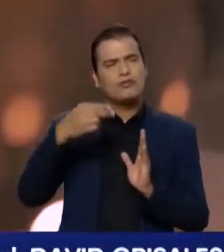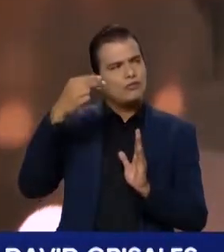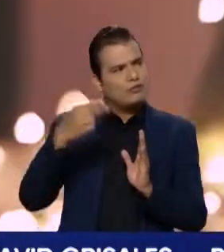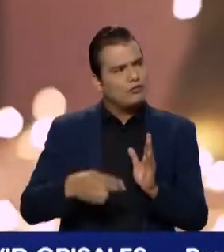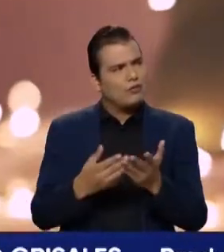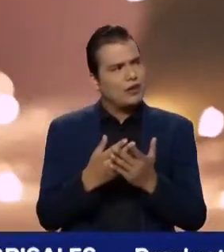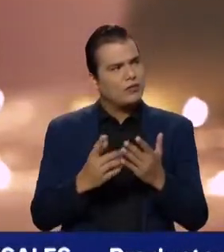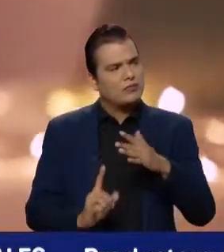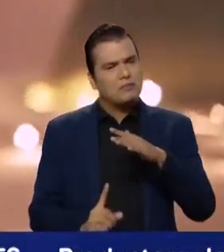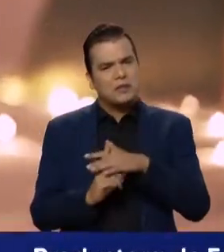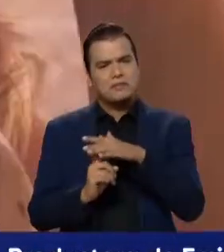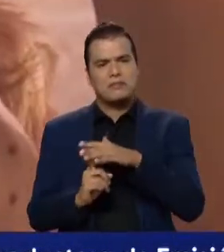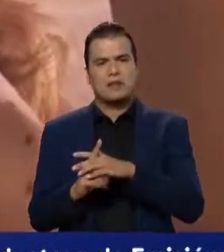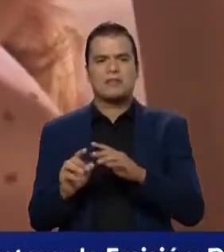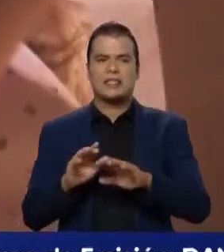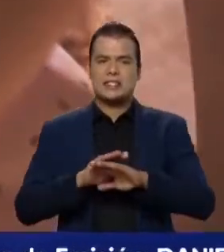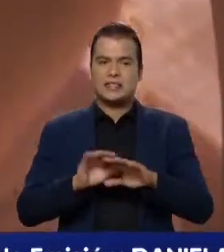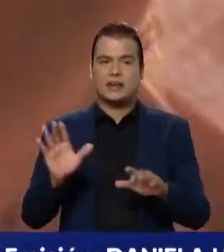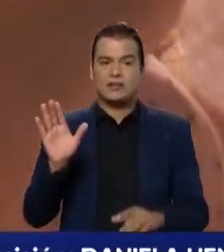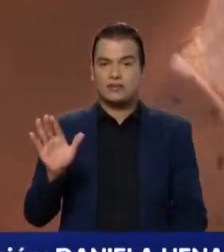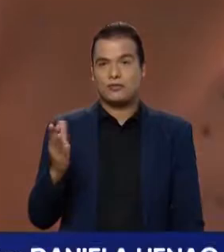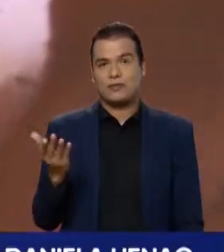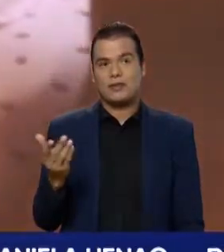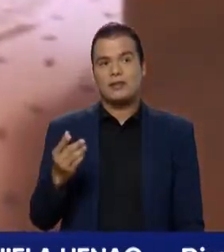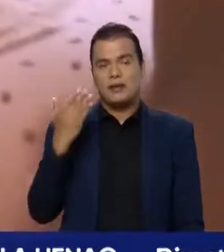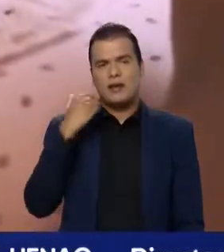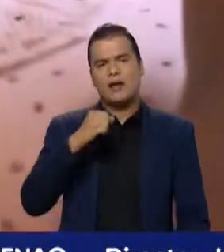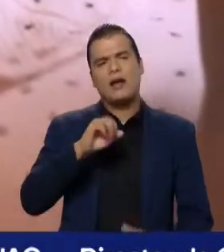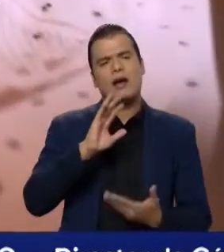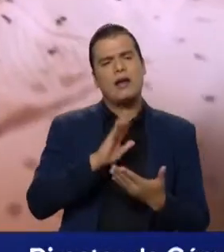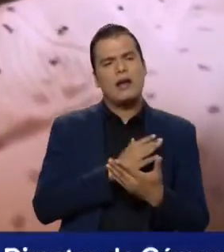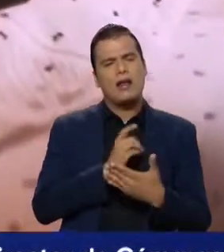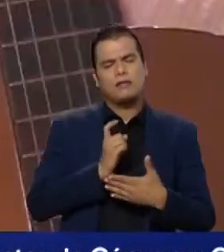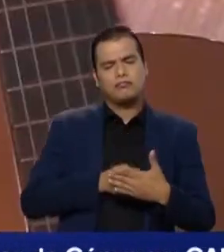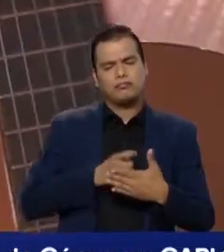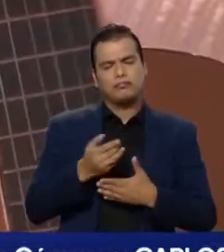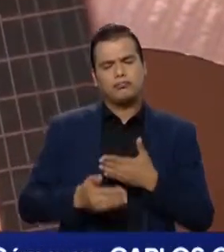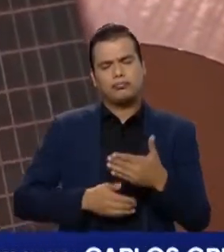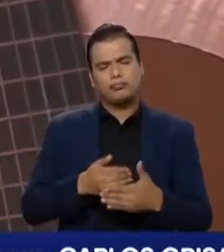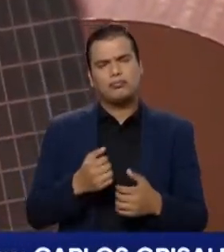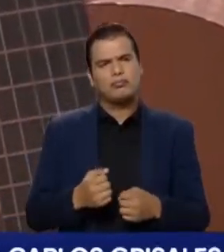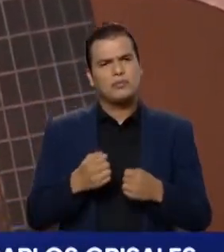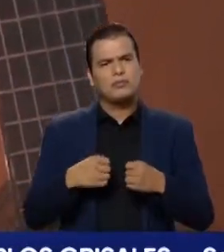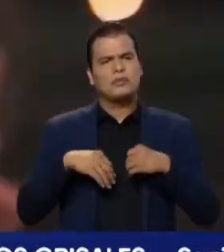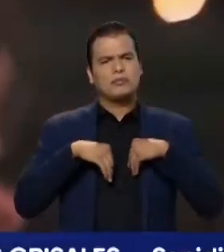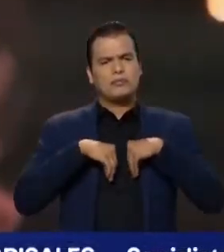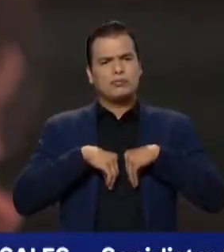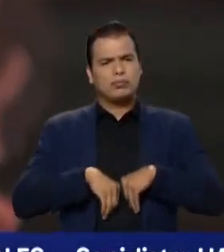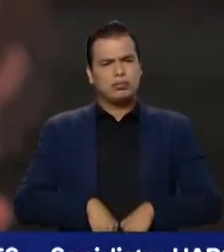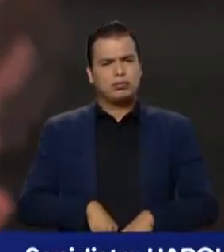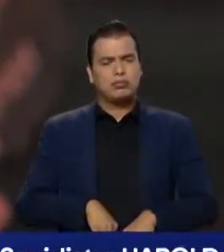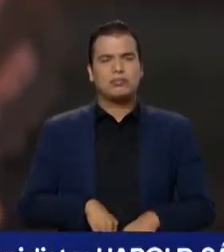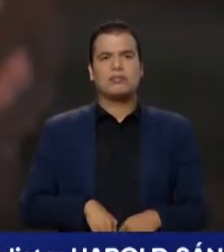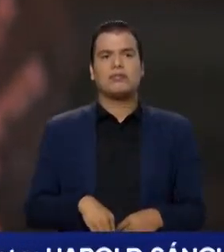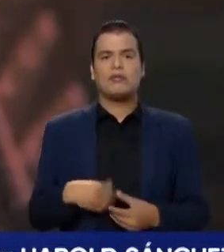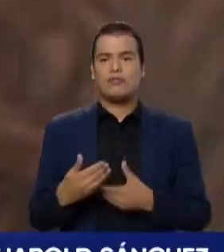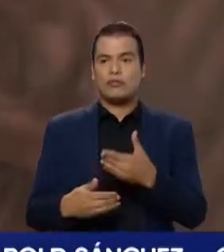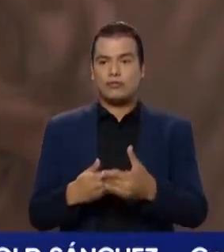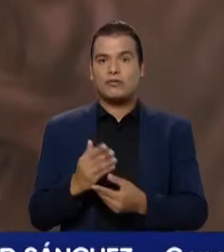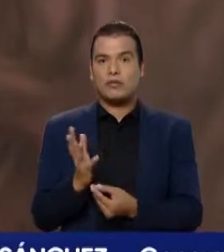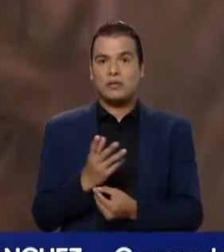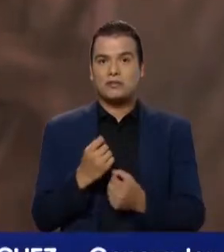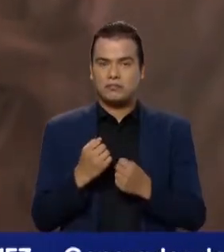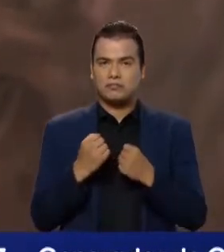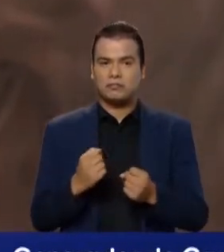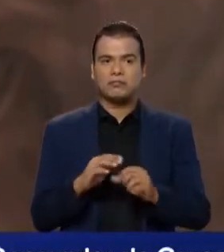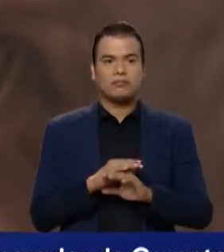ocurriendo. La artista es apasionada por el canto, que ha ido perfeccionando gracias a su amplia trayectoria artística. Desde muy